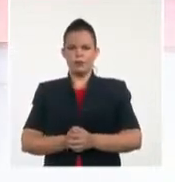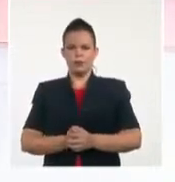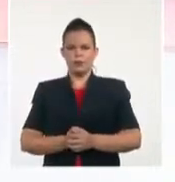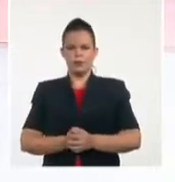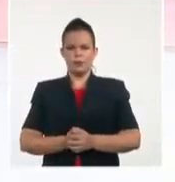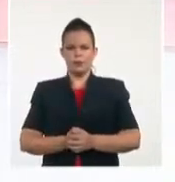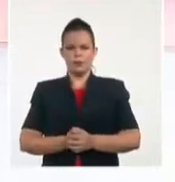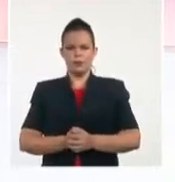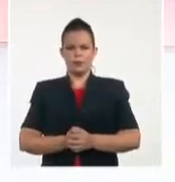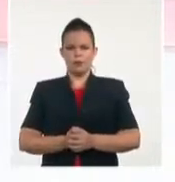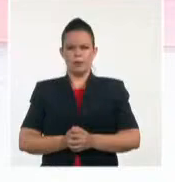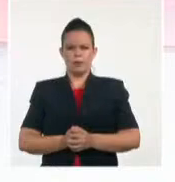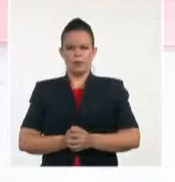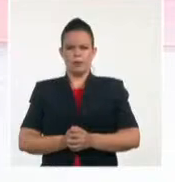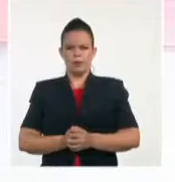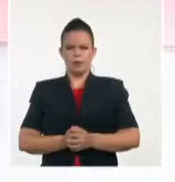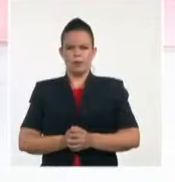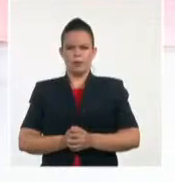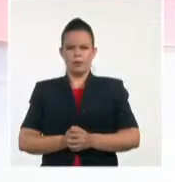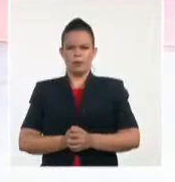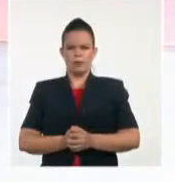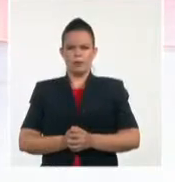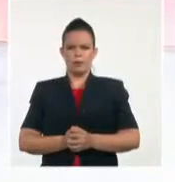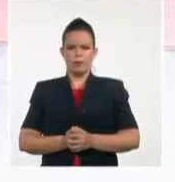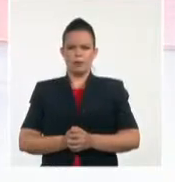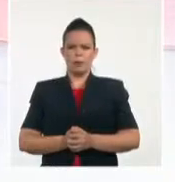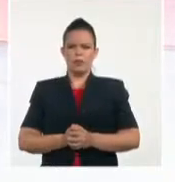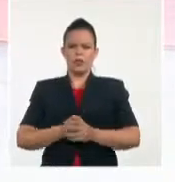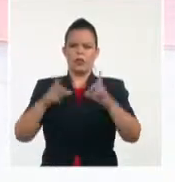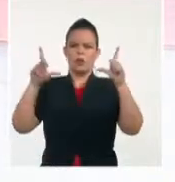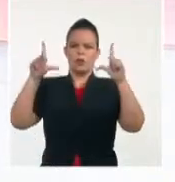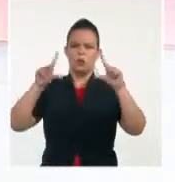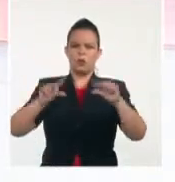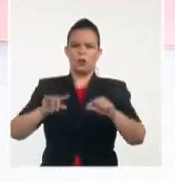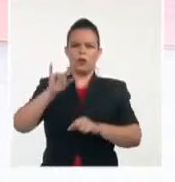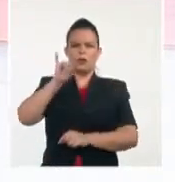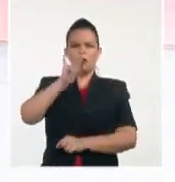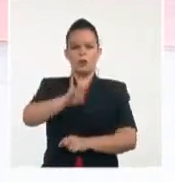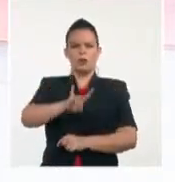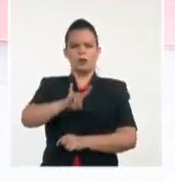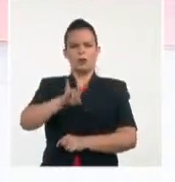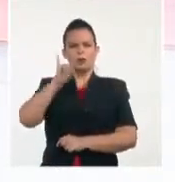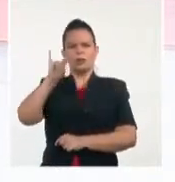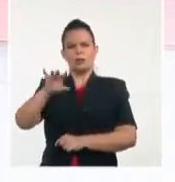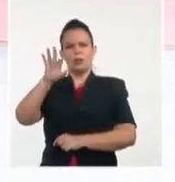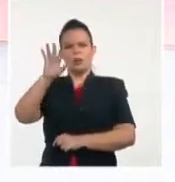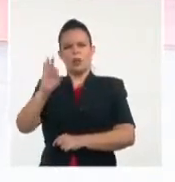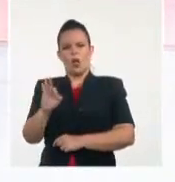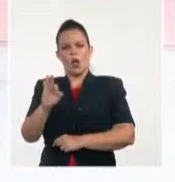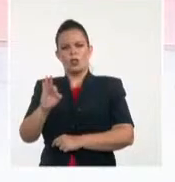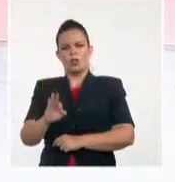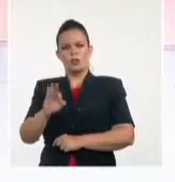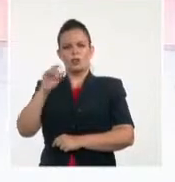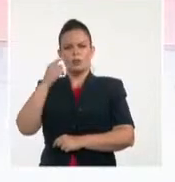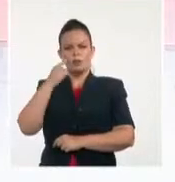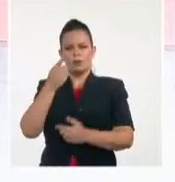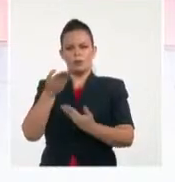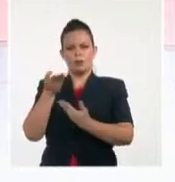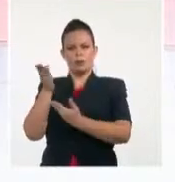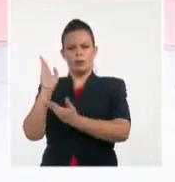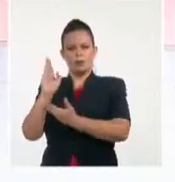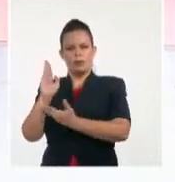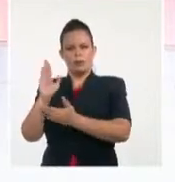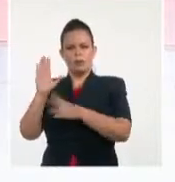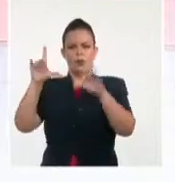presión ha ido descendiendo a 998 hectopascales. Ese es un sinónimo también de que hay un